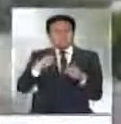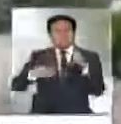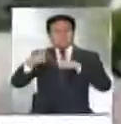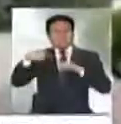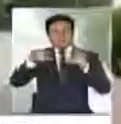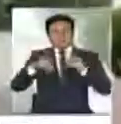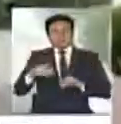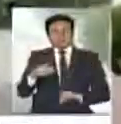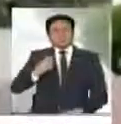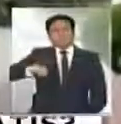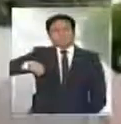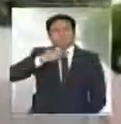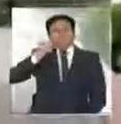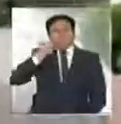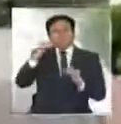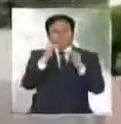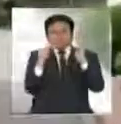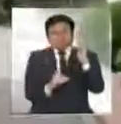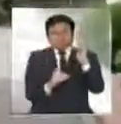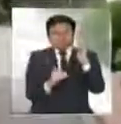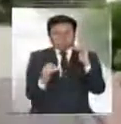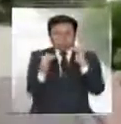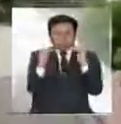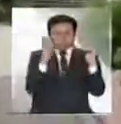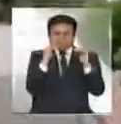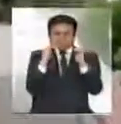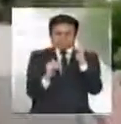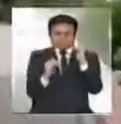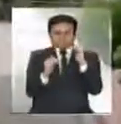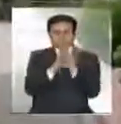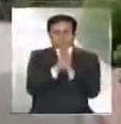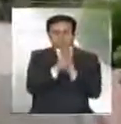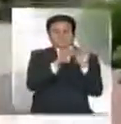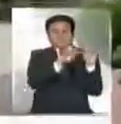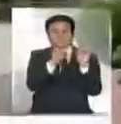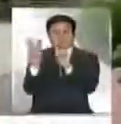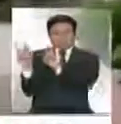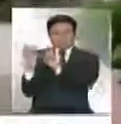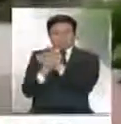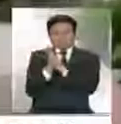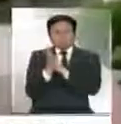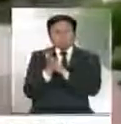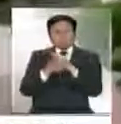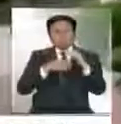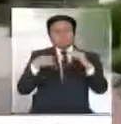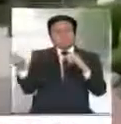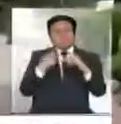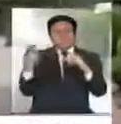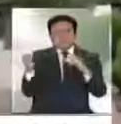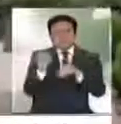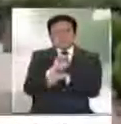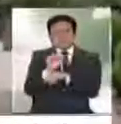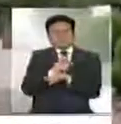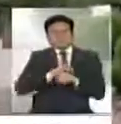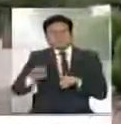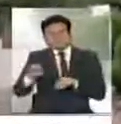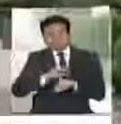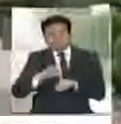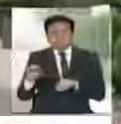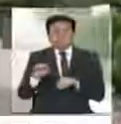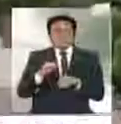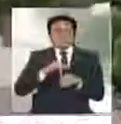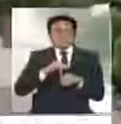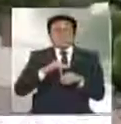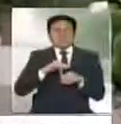regresiva. Cuando hablamos de desigualdad, esto tiene que estar en todos los ámbitos. Del total de los viajes que se generan en